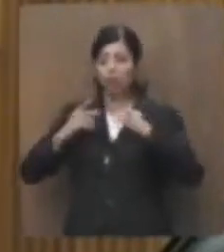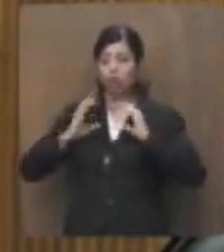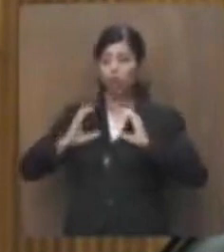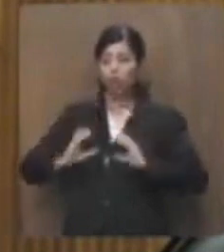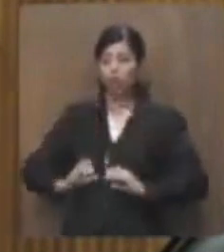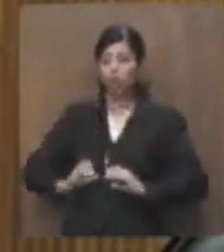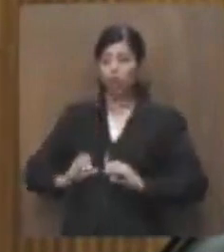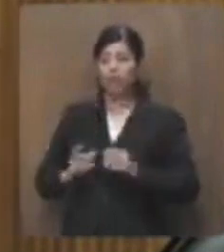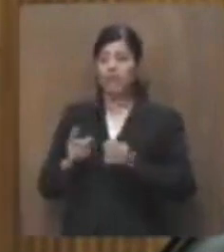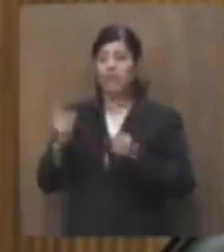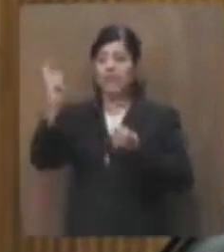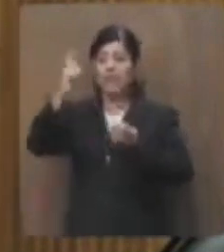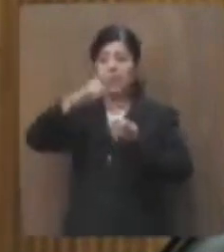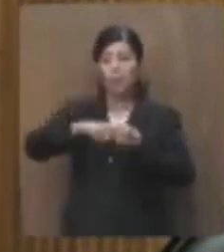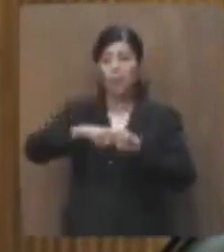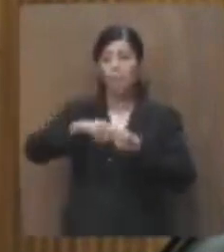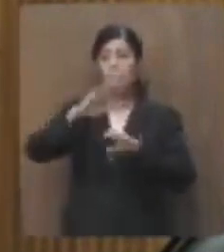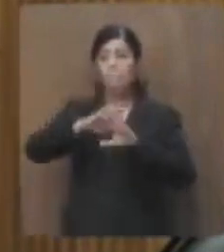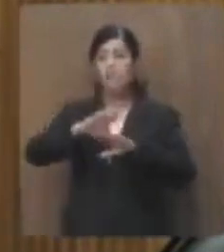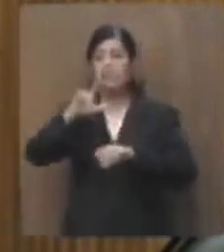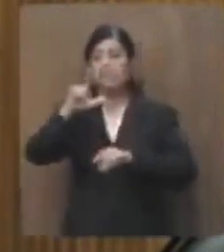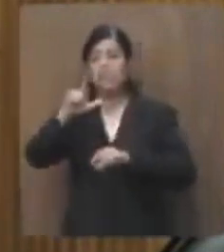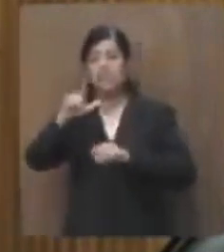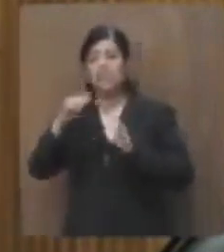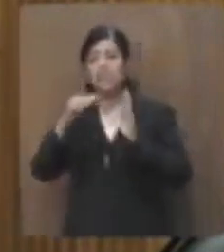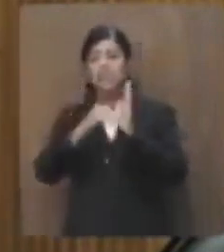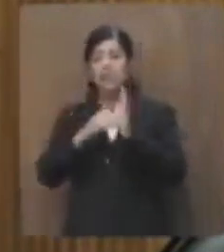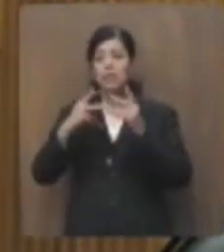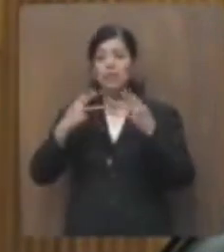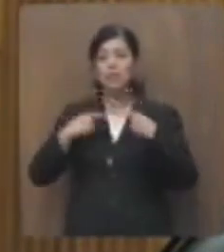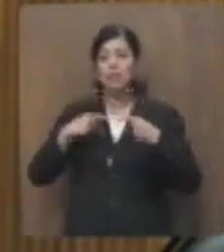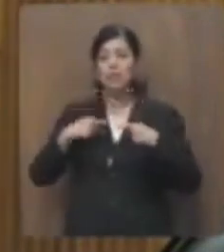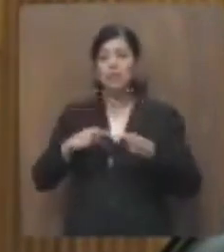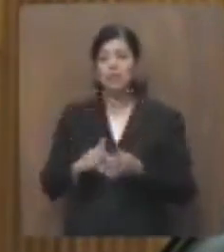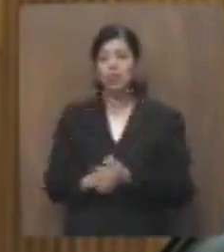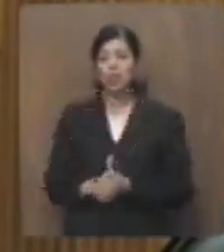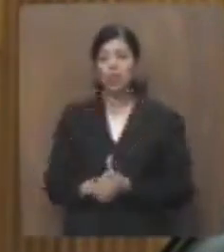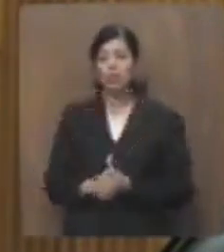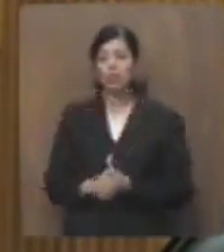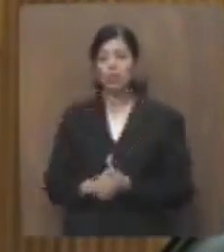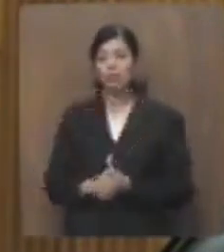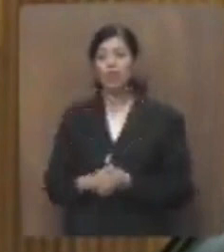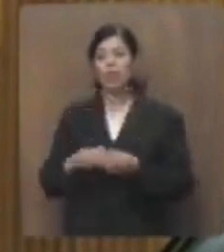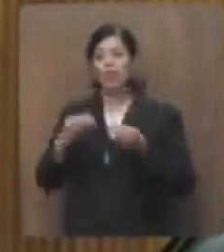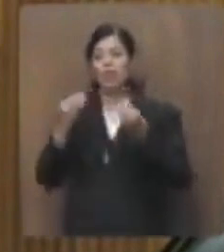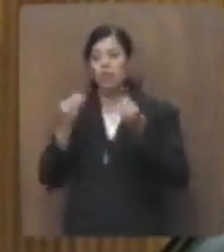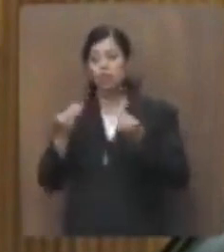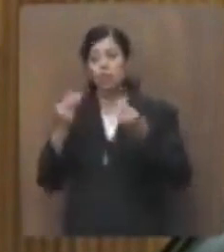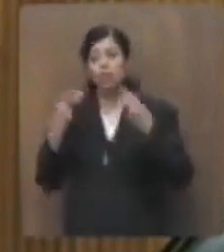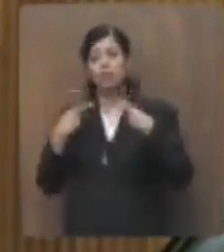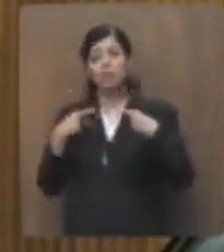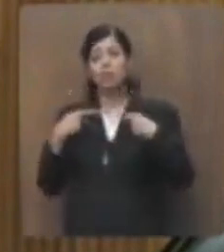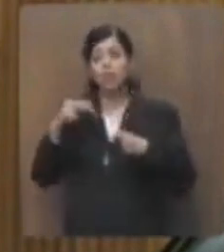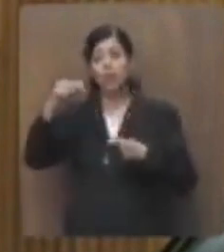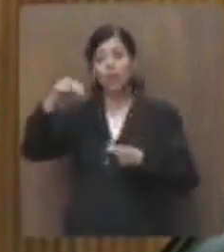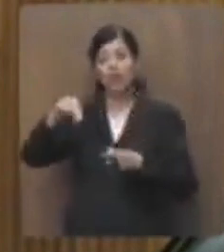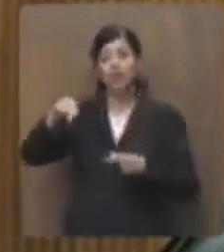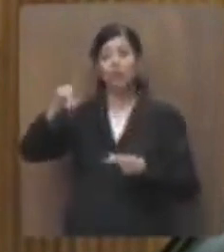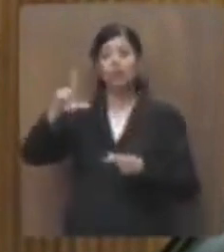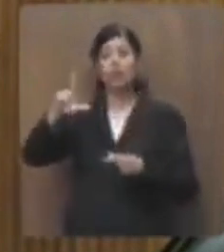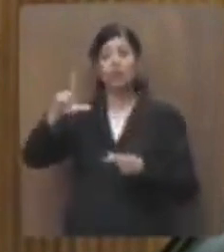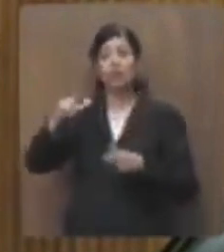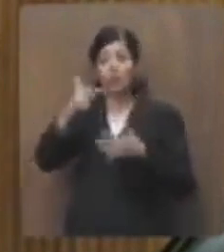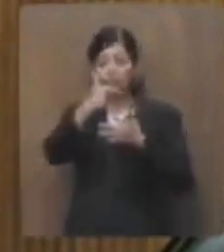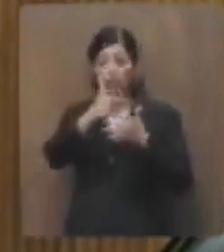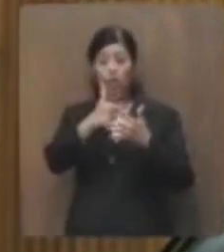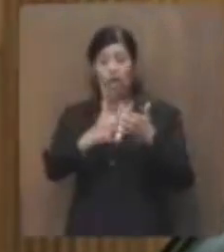en la lista de receptores en todo el país de los cuales Sin lugar a dudas muchos son de Nuevo León y que están en